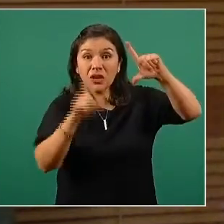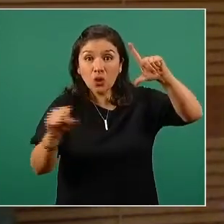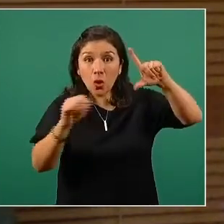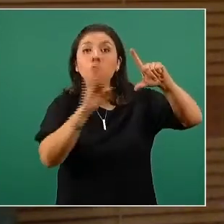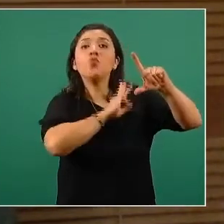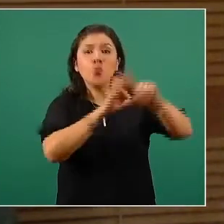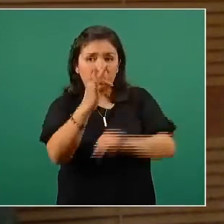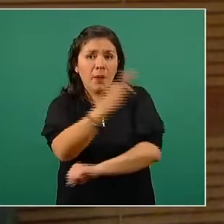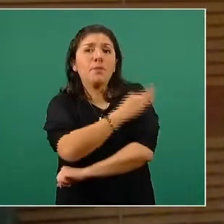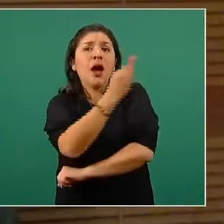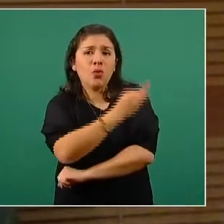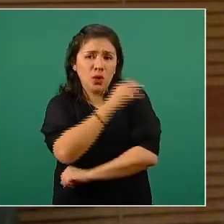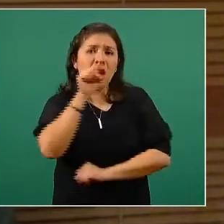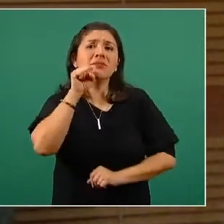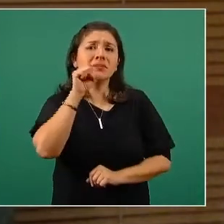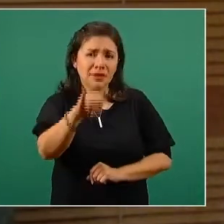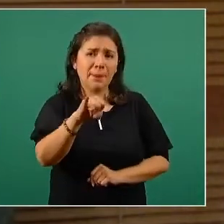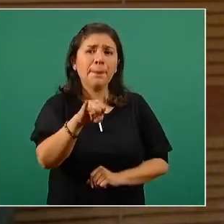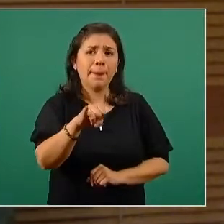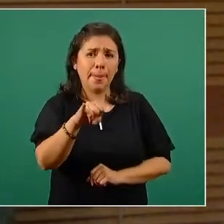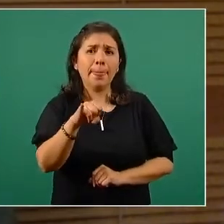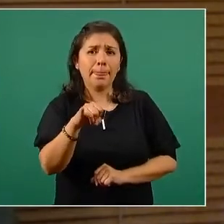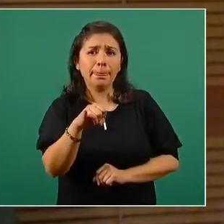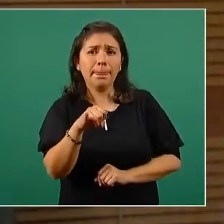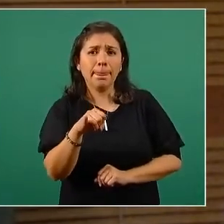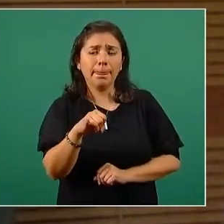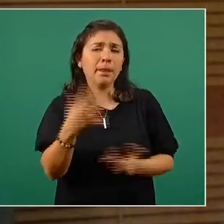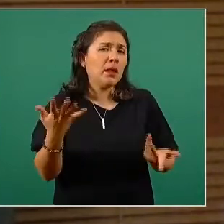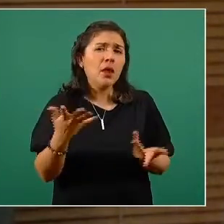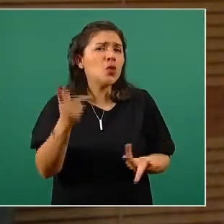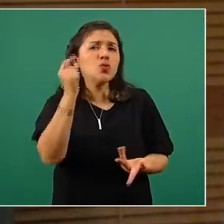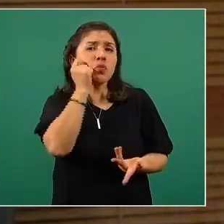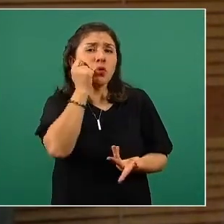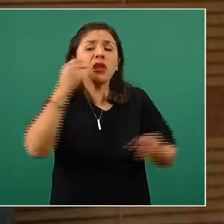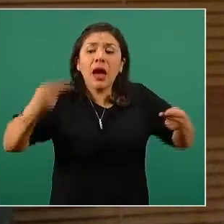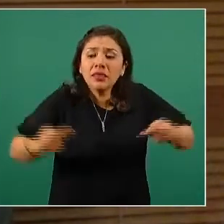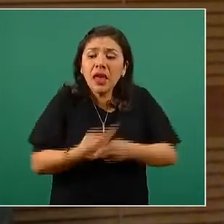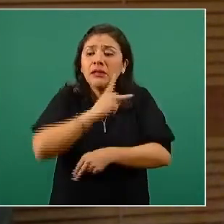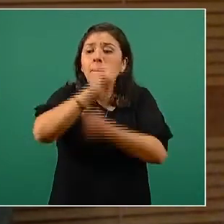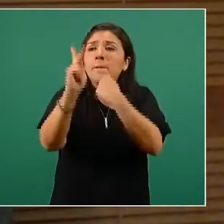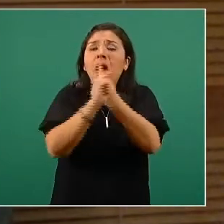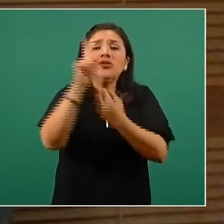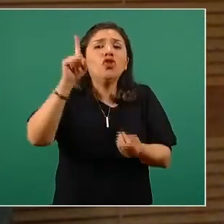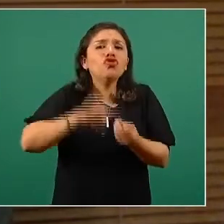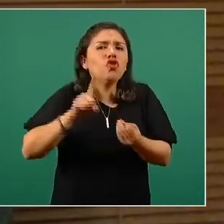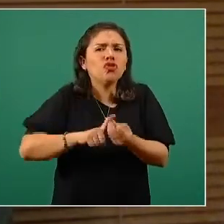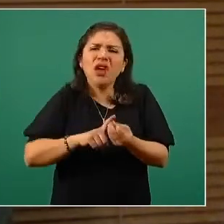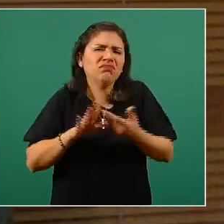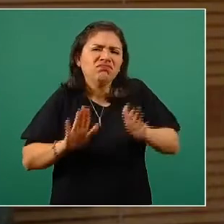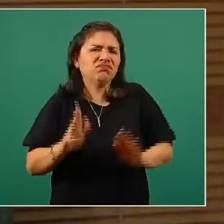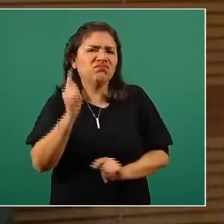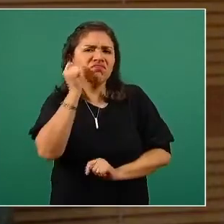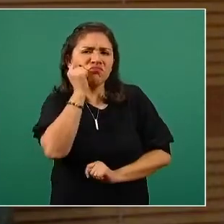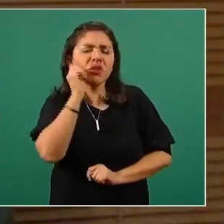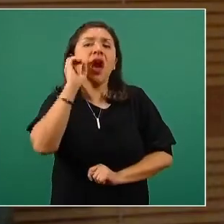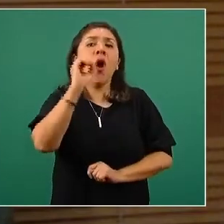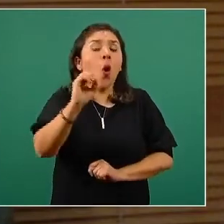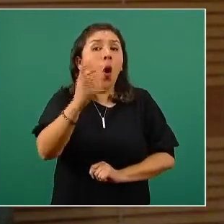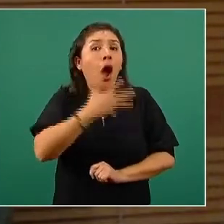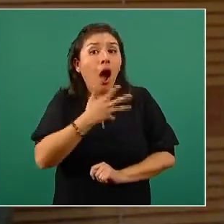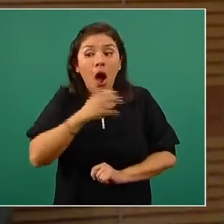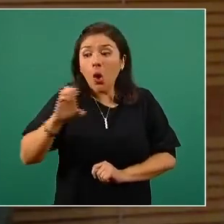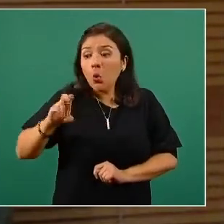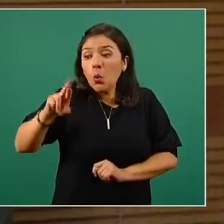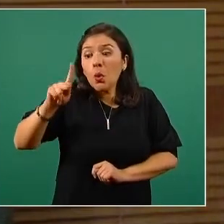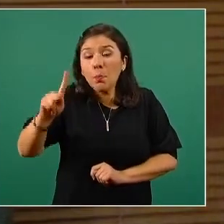son candidatos a recibir vacuna, independientemente de su nacionalidad y independientemente que tengan un